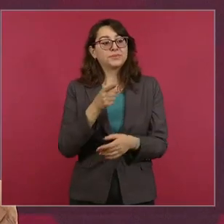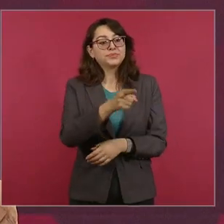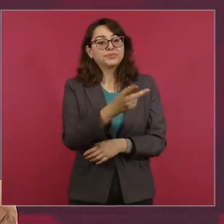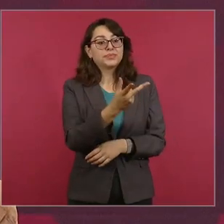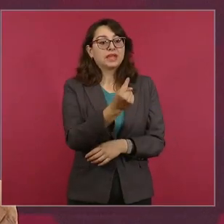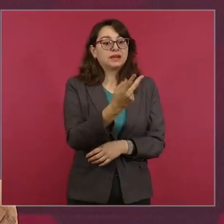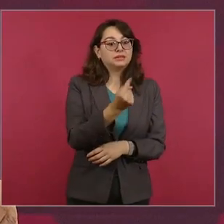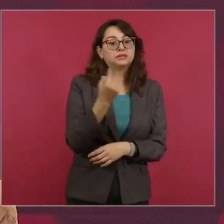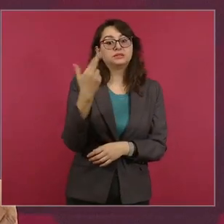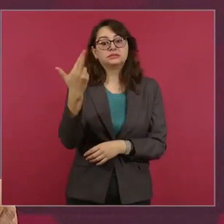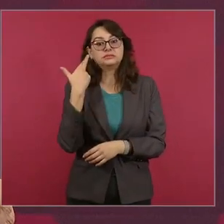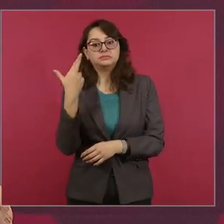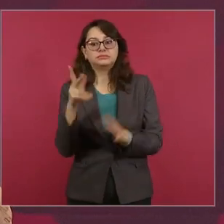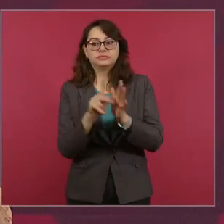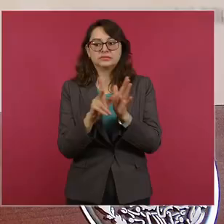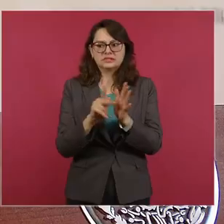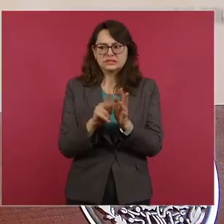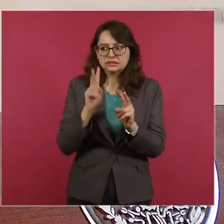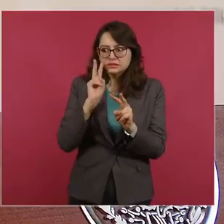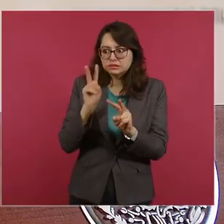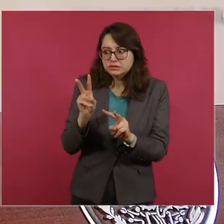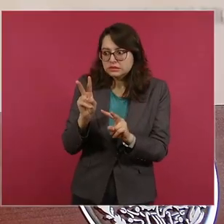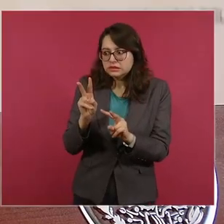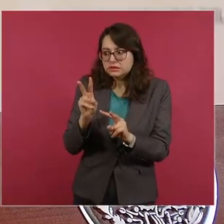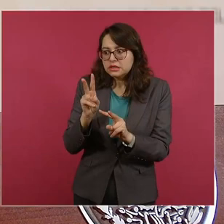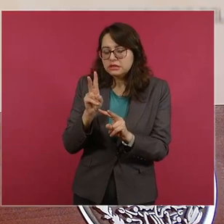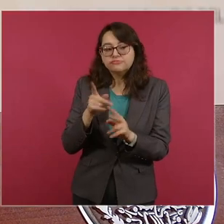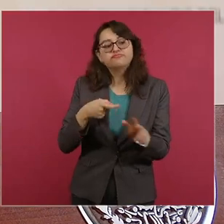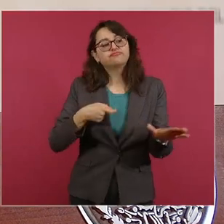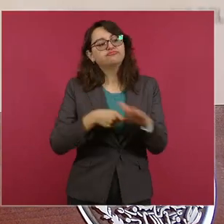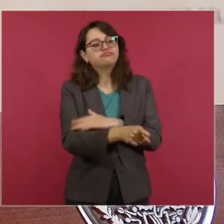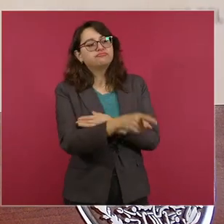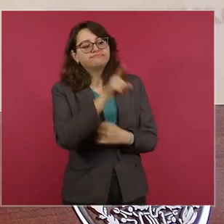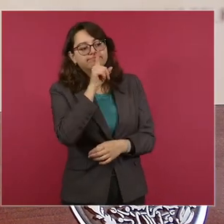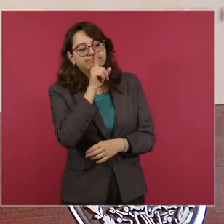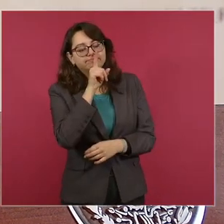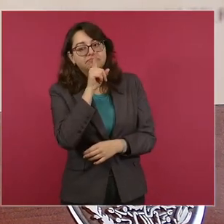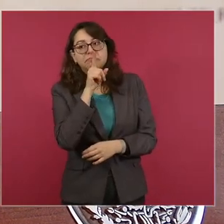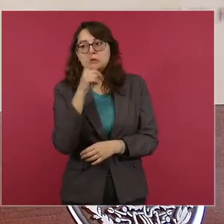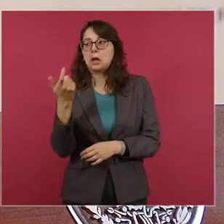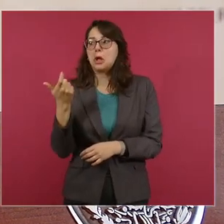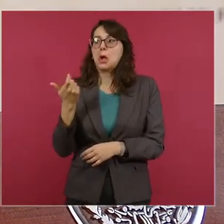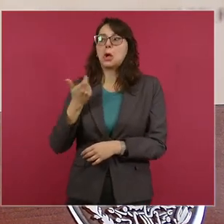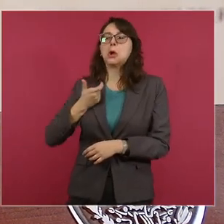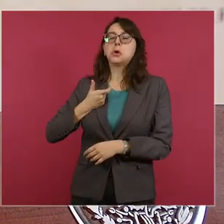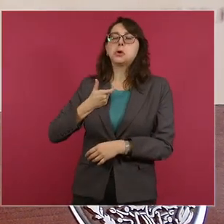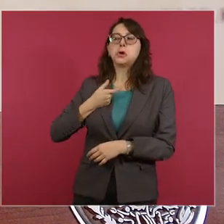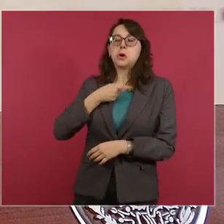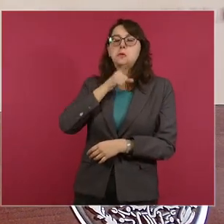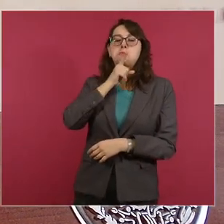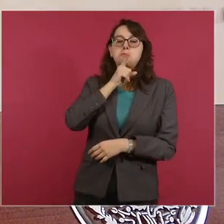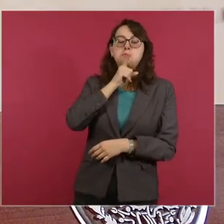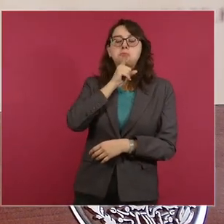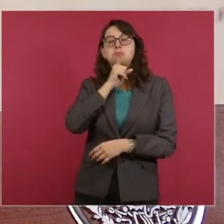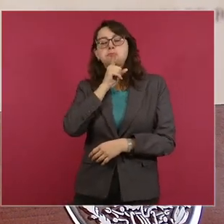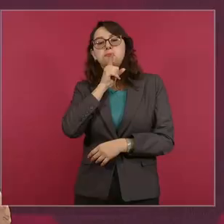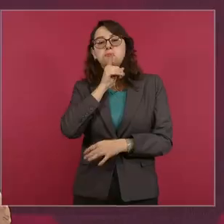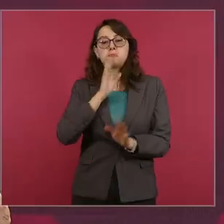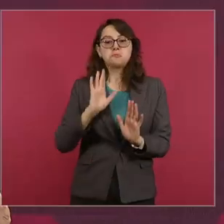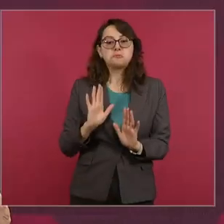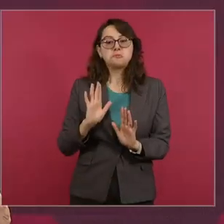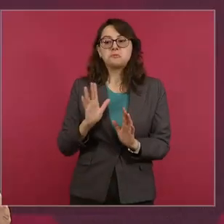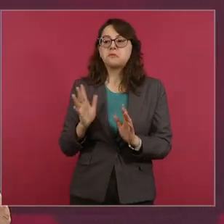y todo el mundo, compraban voluntades, compraban conciencias, compraban